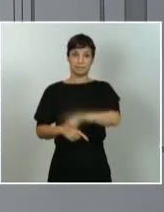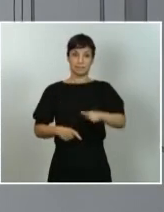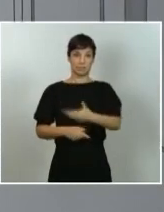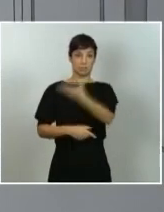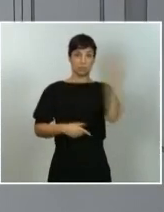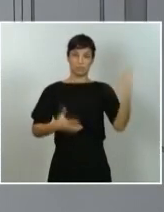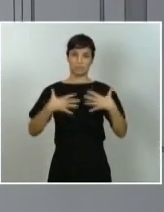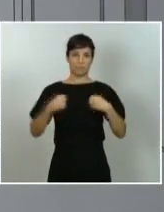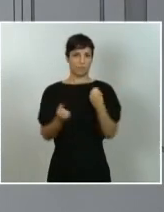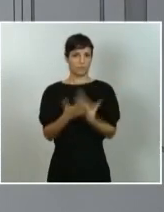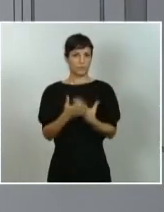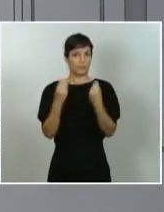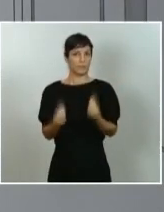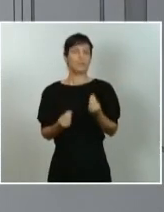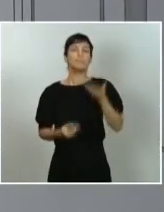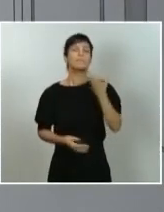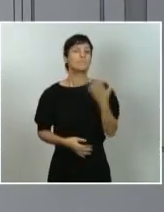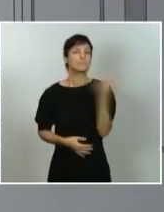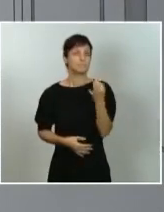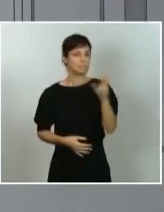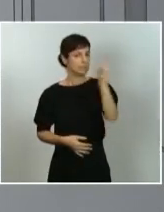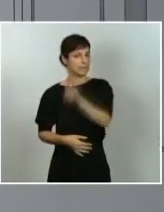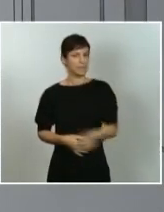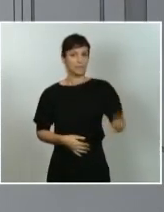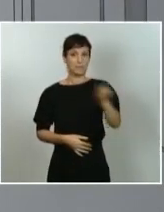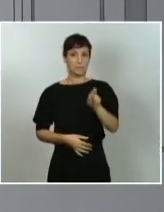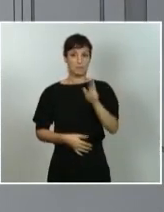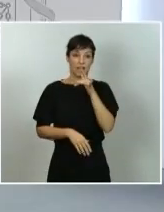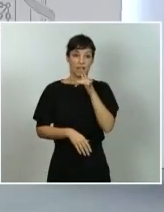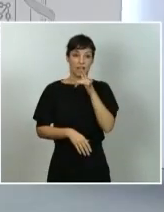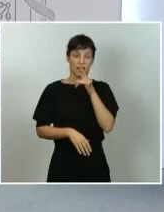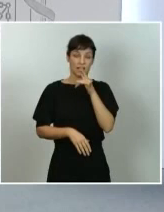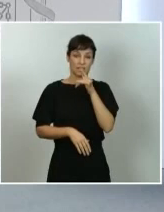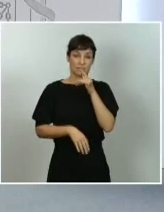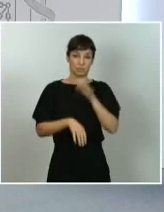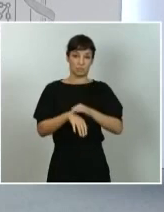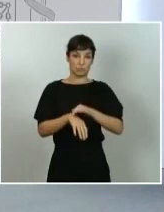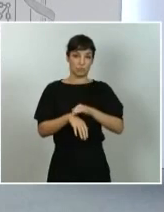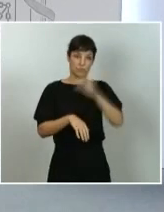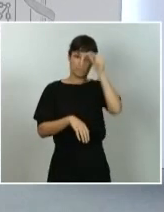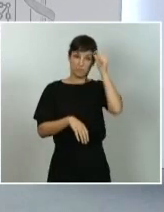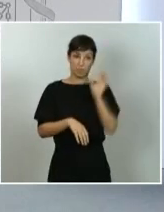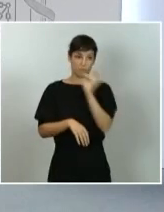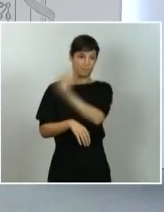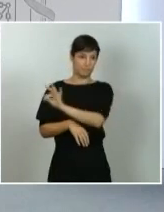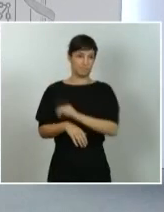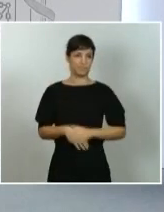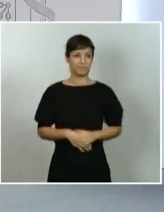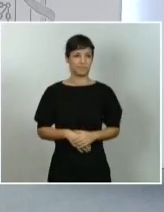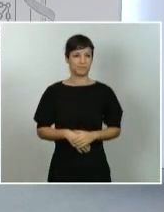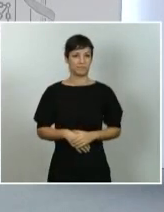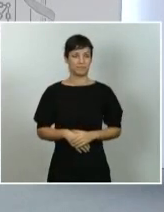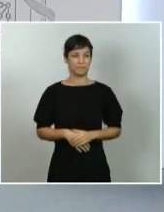dentro de un hospital. Los institutos que estaban fuera de un hospital, olvídate, estuvieron cerrados todo el tiempo, ¿no? Entonces, son cosas muy desacertadas. Me cuesta pensar en algo